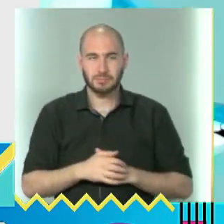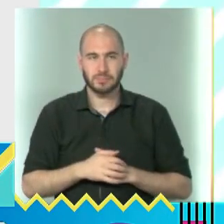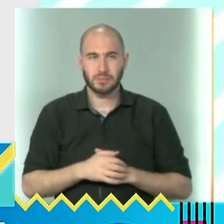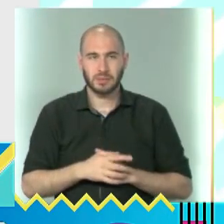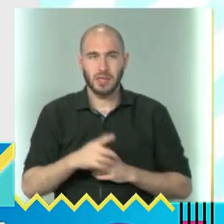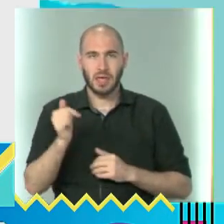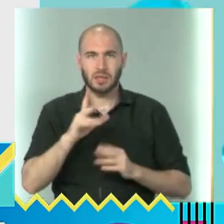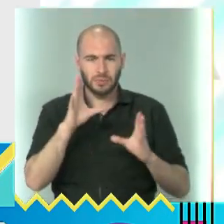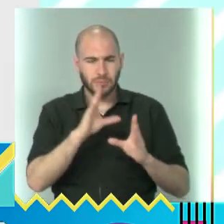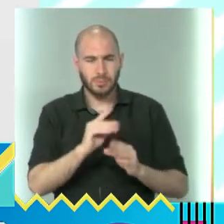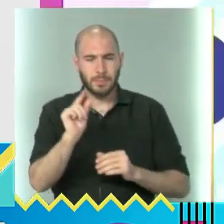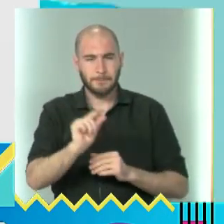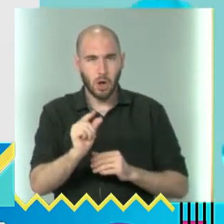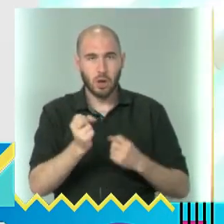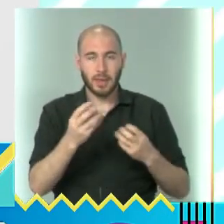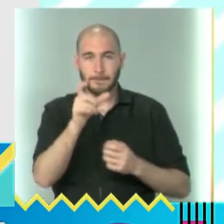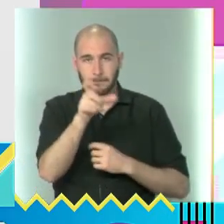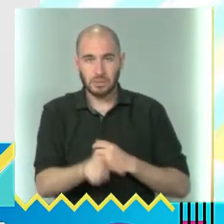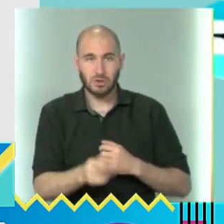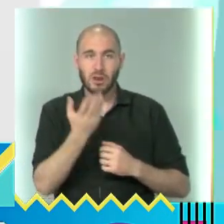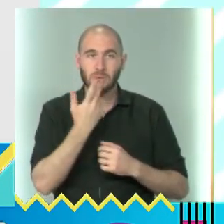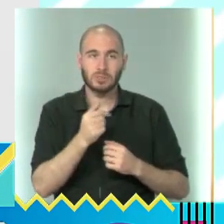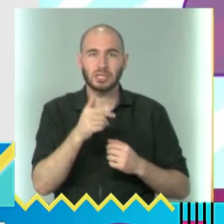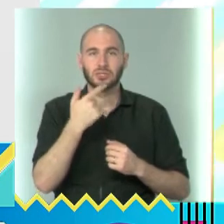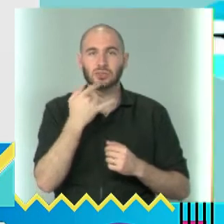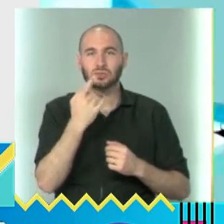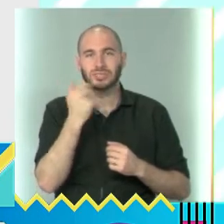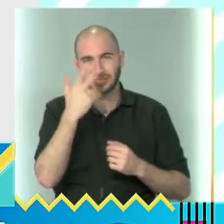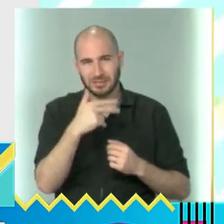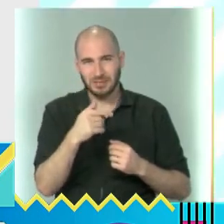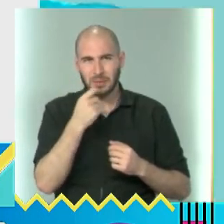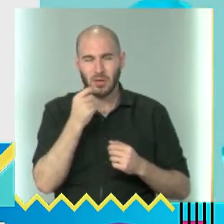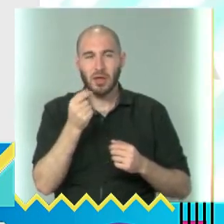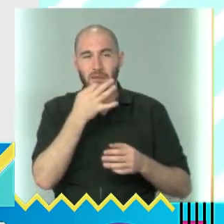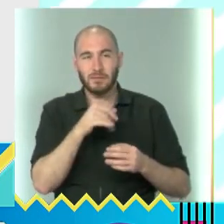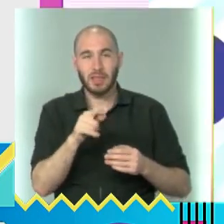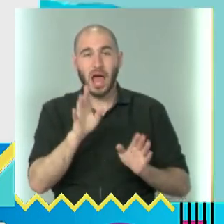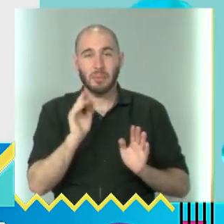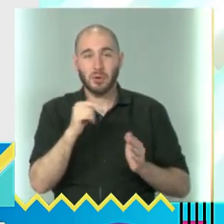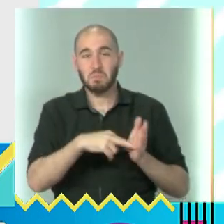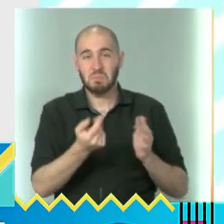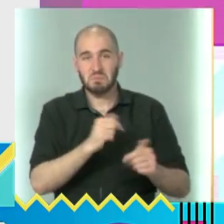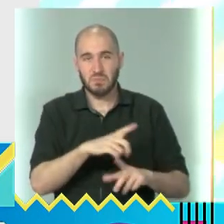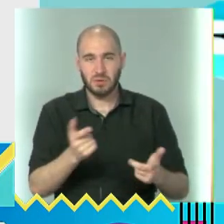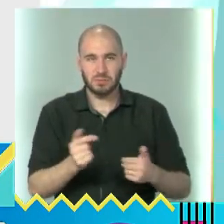lo menos oscuro, por decirlo así, porque a la persona que le gusta el sushi, si yo le recomiendo un local de sushi, probablemente no le afecte.